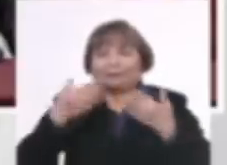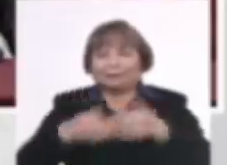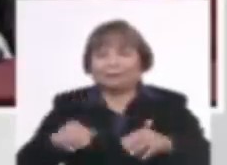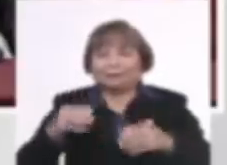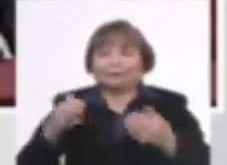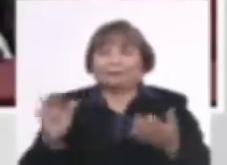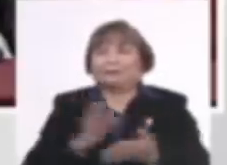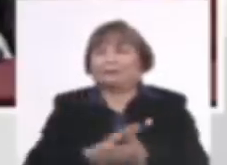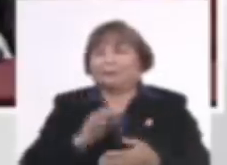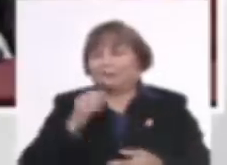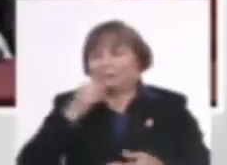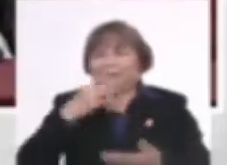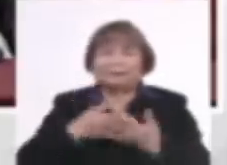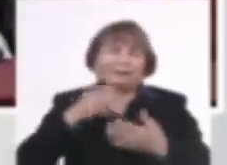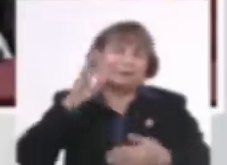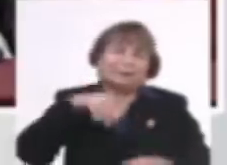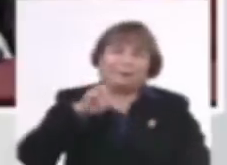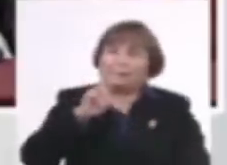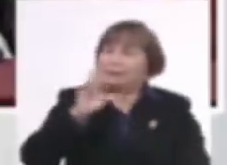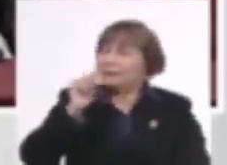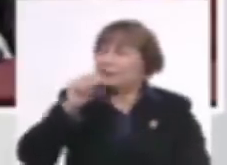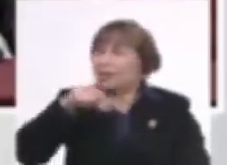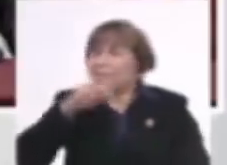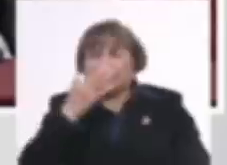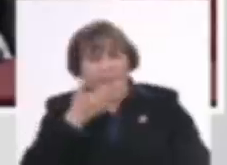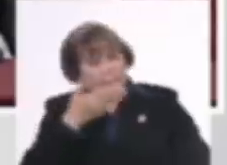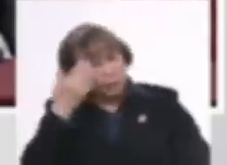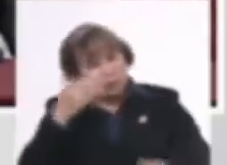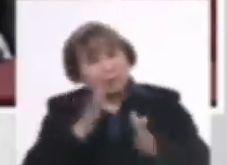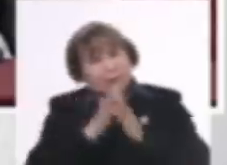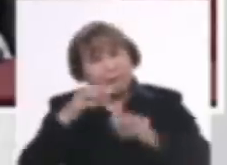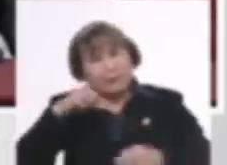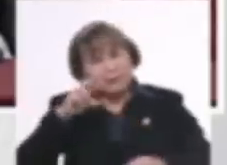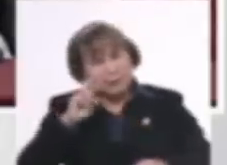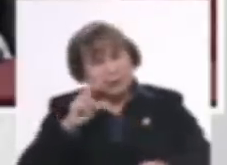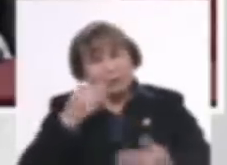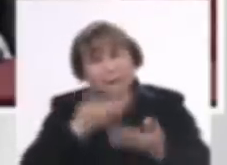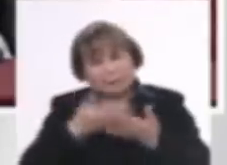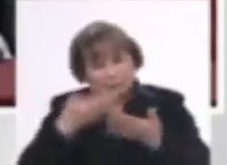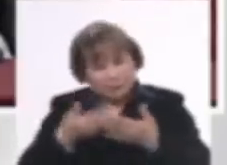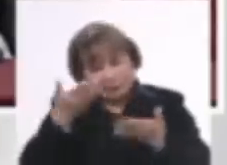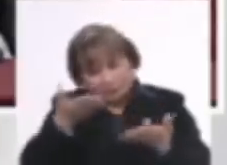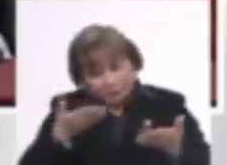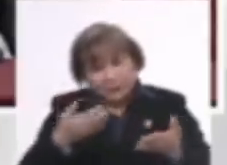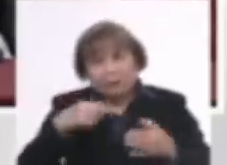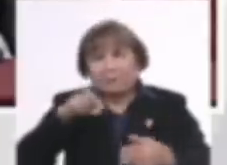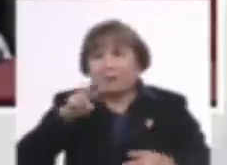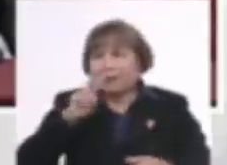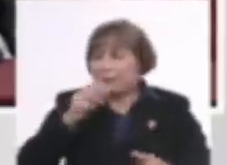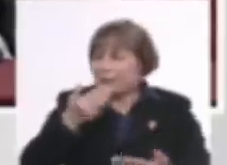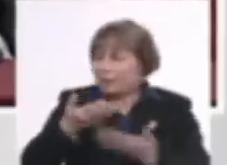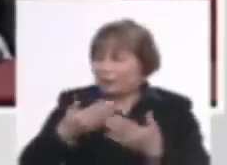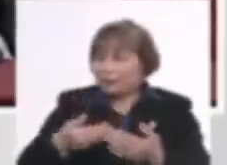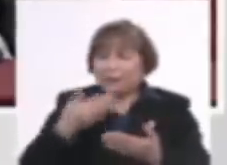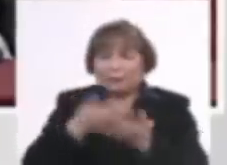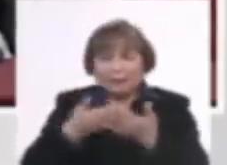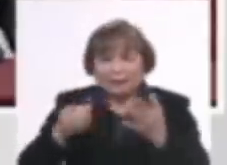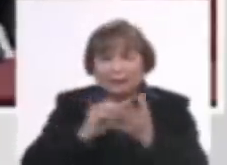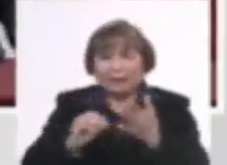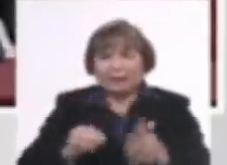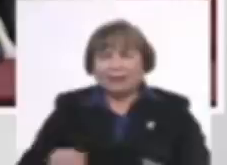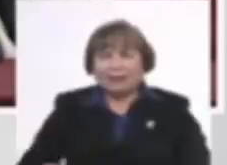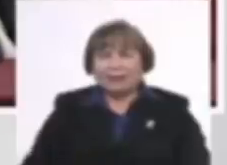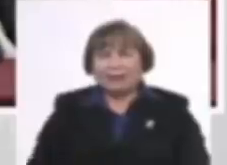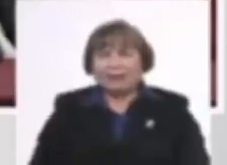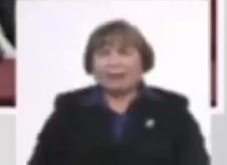los papeles. Congresista Vázquez, usted ha pedido la cuestión previa. Plantee usted su cuestión previa, por favor.